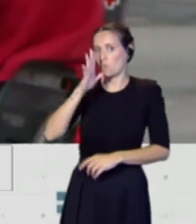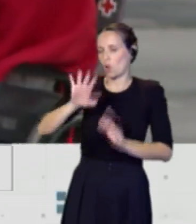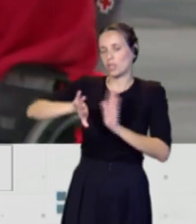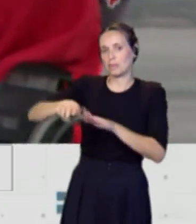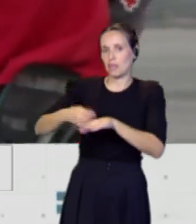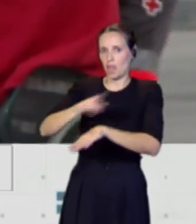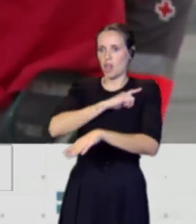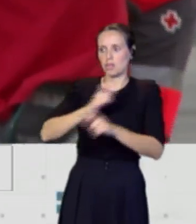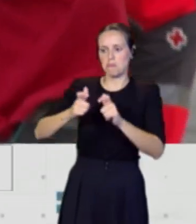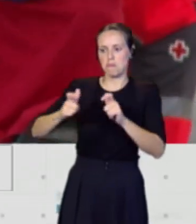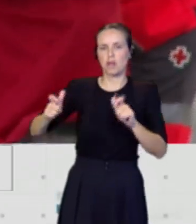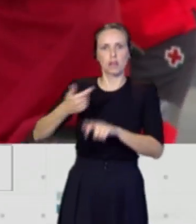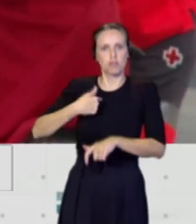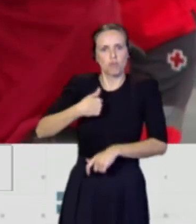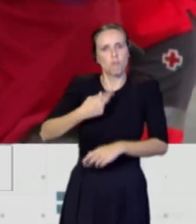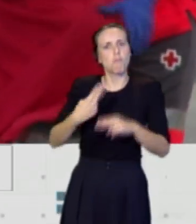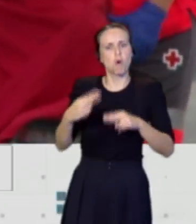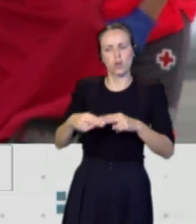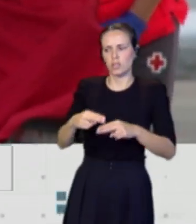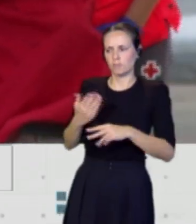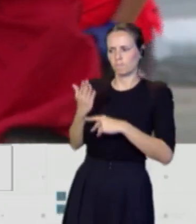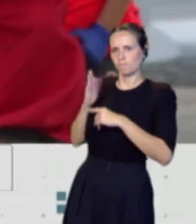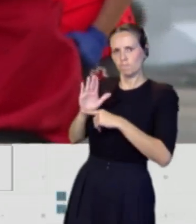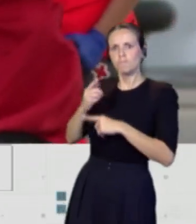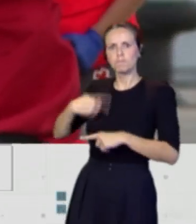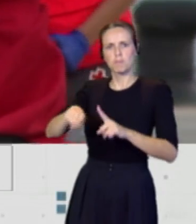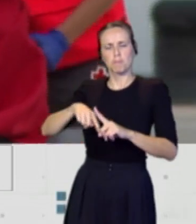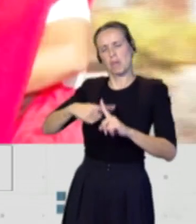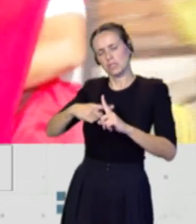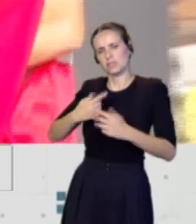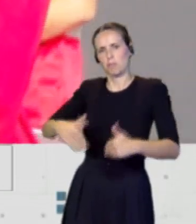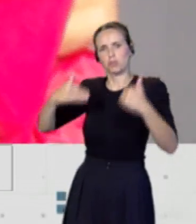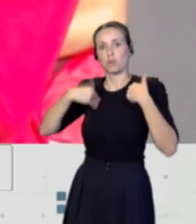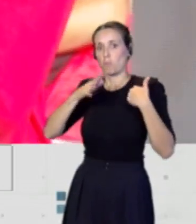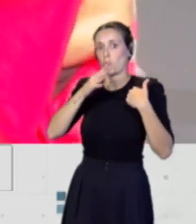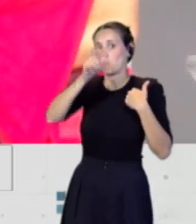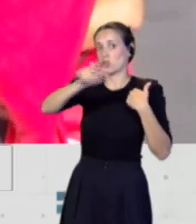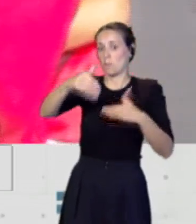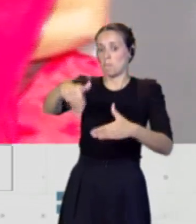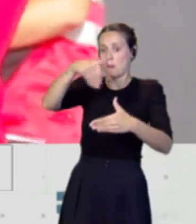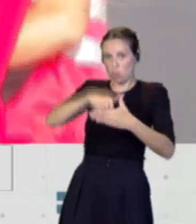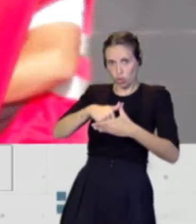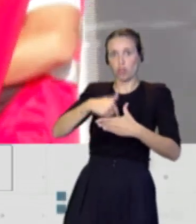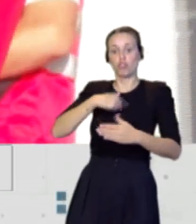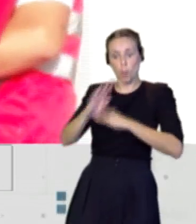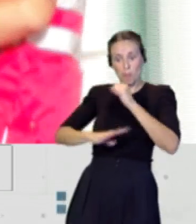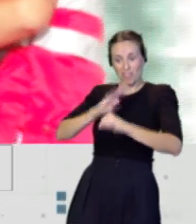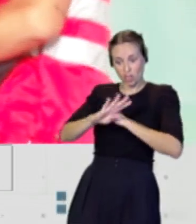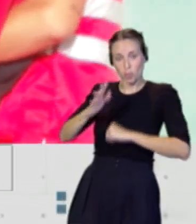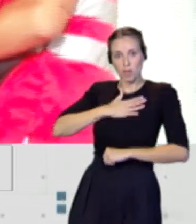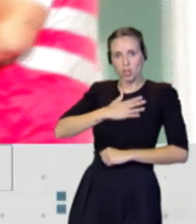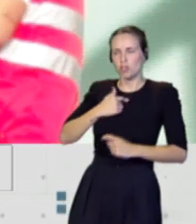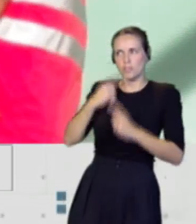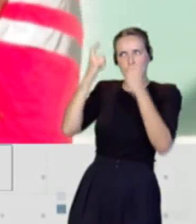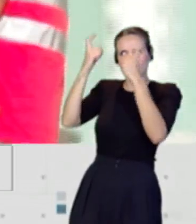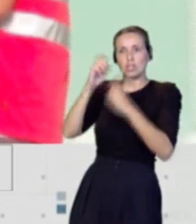tarea política de representación y de responsabilidad en mi mandato que me han dado la ciudadanía con su confianza para intentar que la Unión